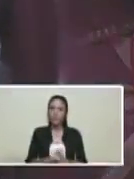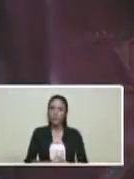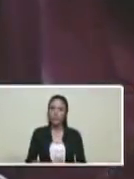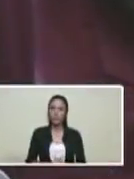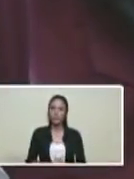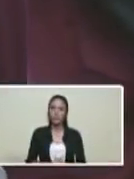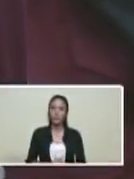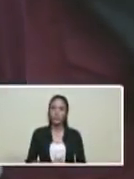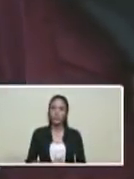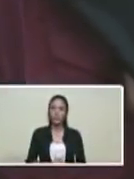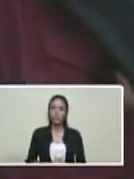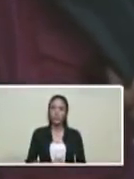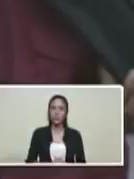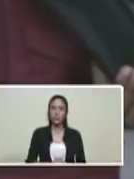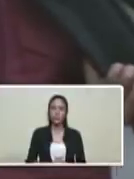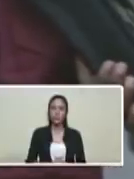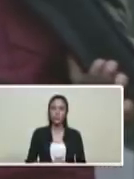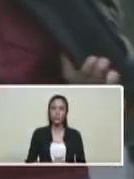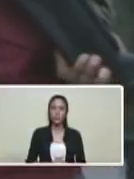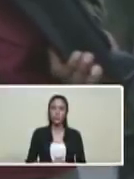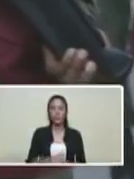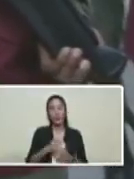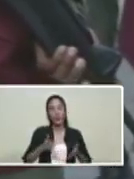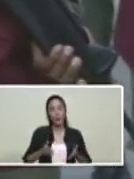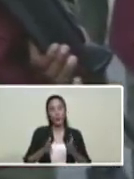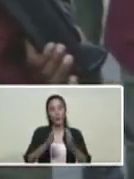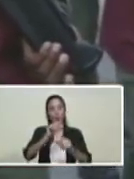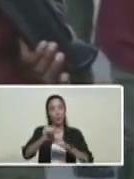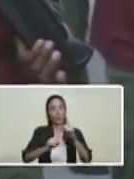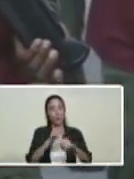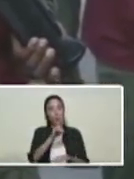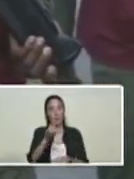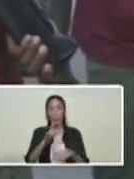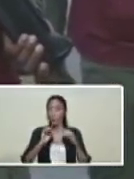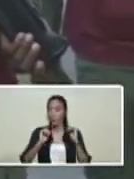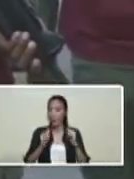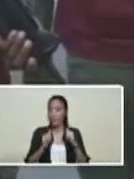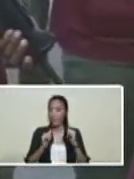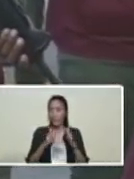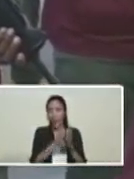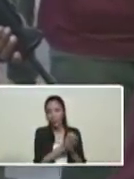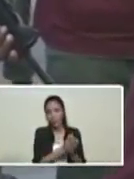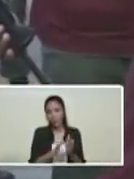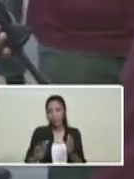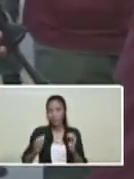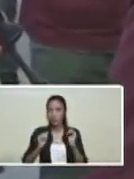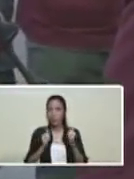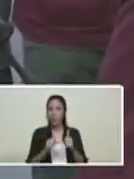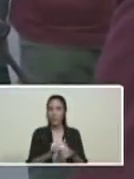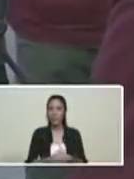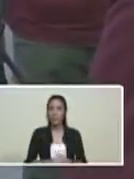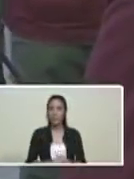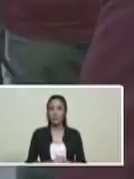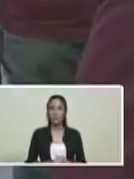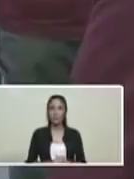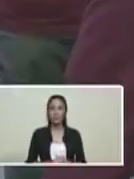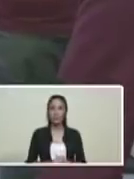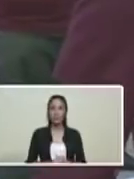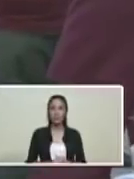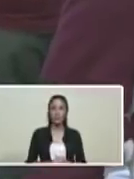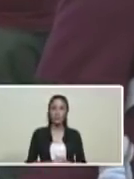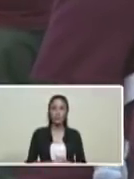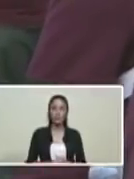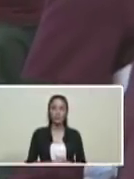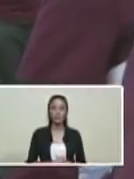los caminos de este siglo 21 que apenas todavía apenas comienza y que promete